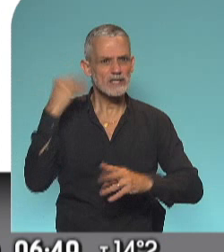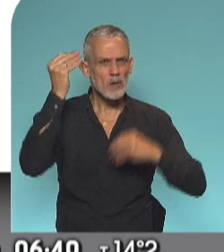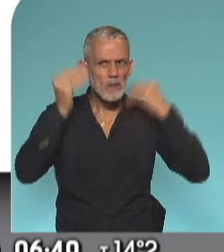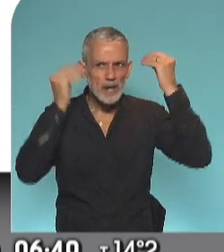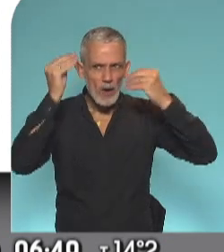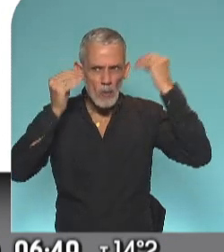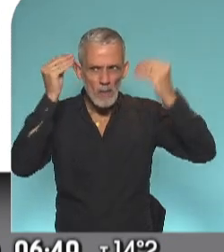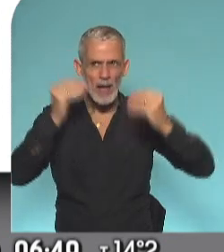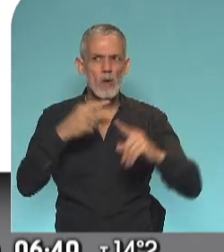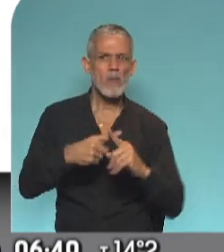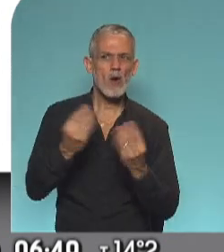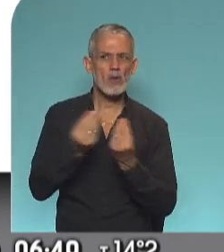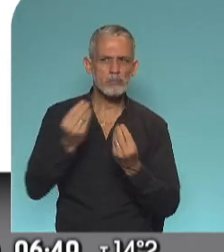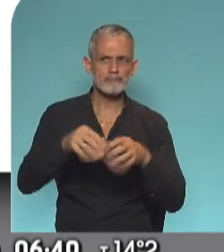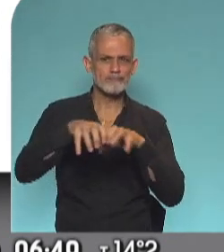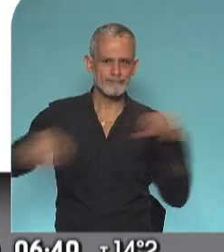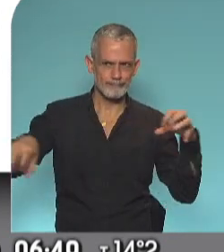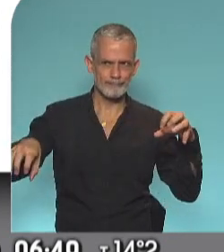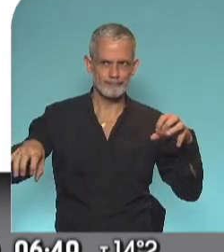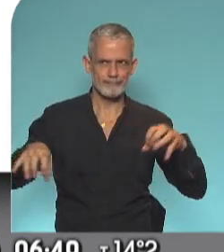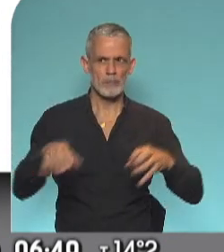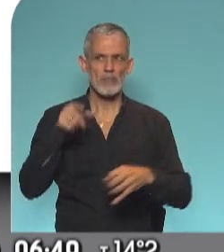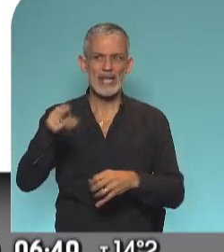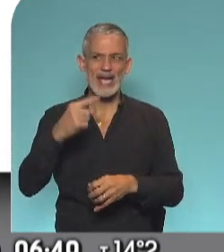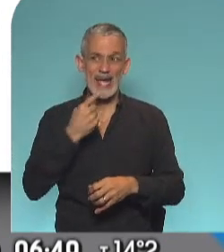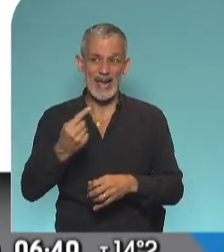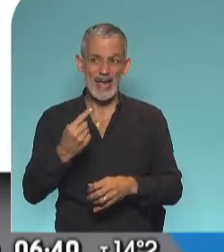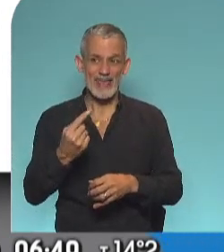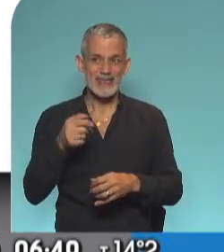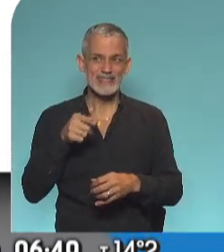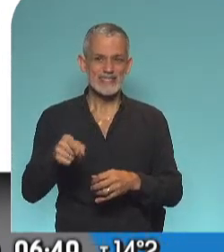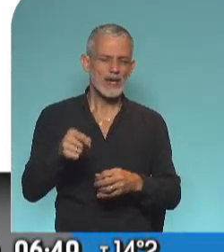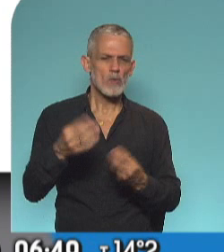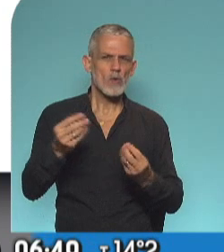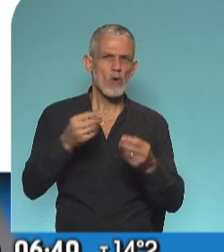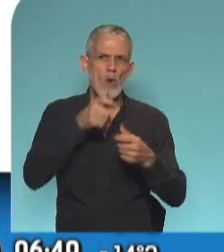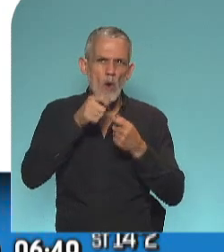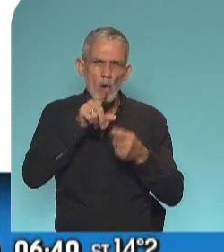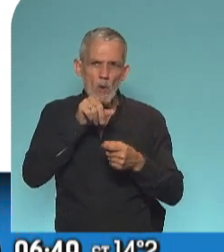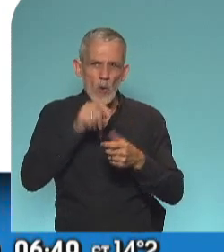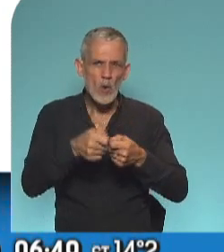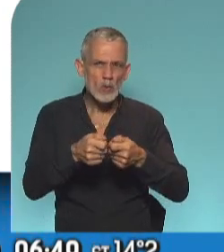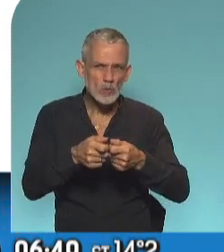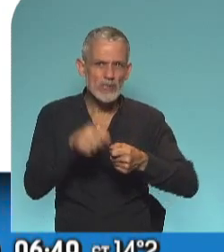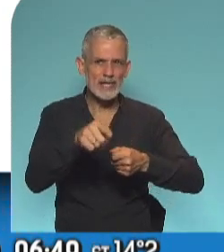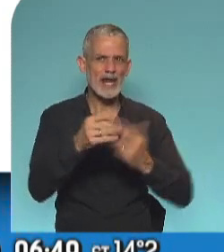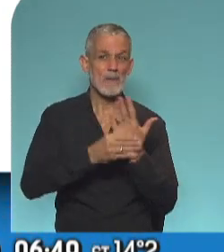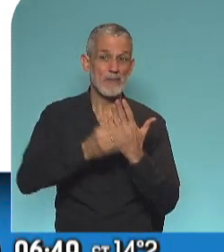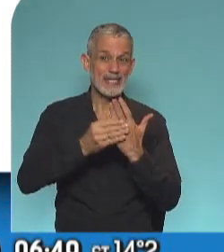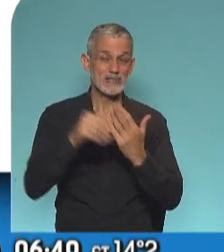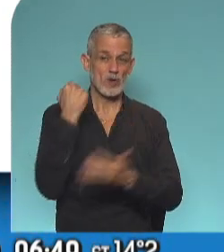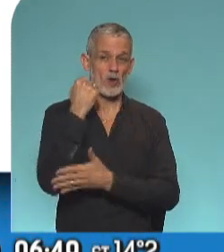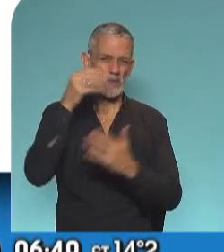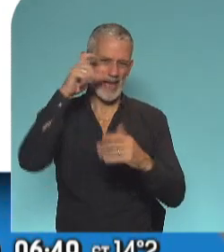preocupado por la grieta, ¿no? Lo que plantea en un hilo de tweets el exministro de Economía de la